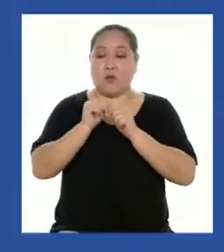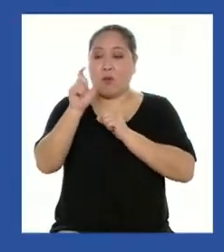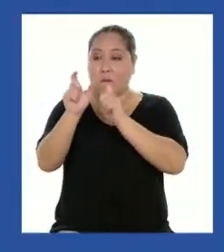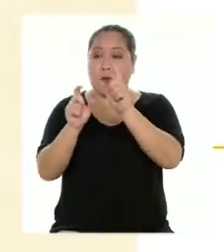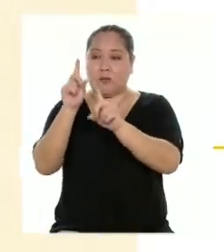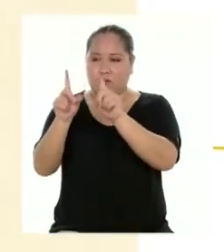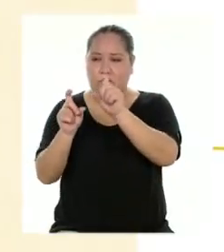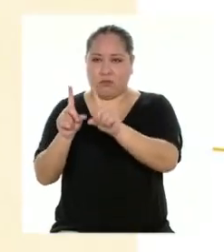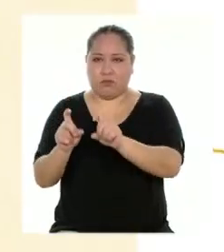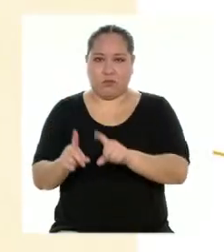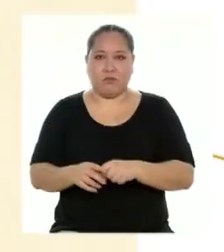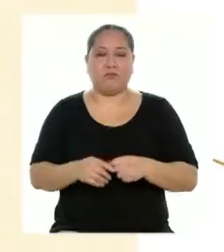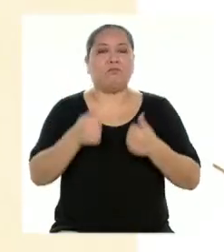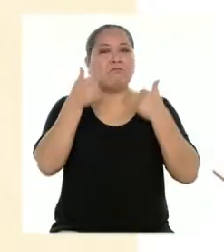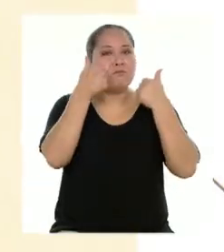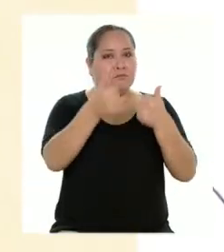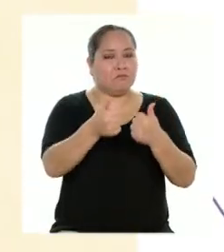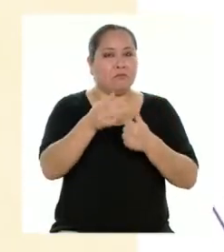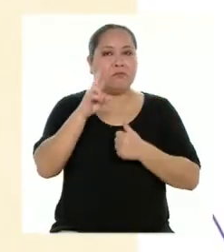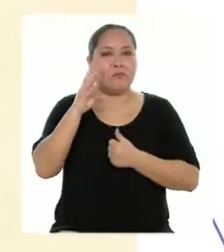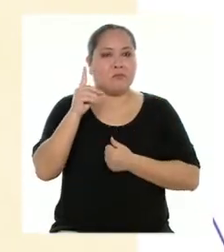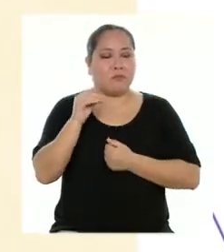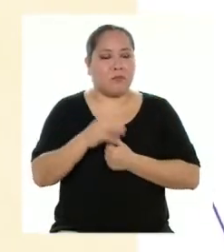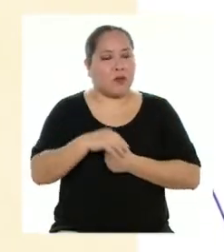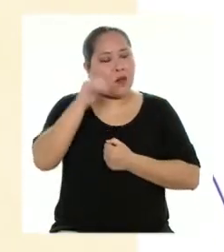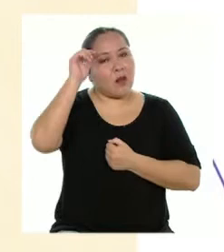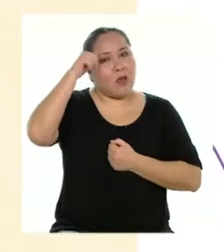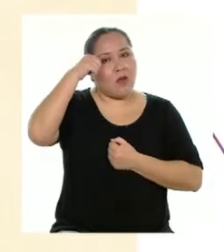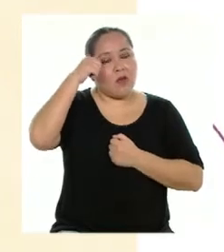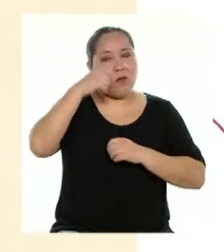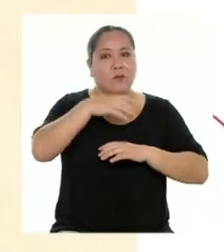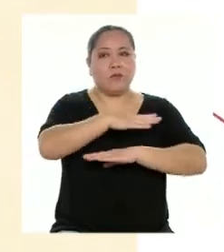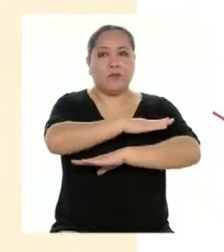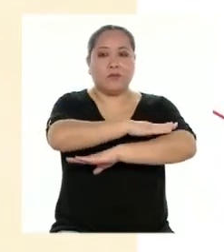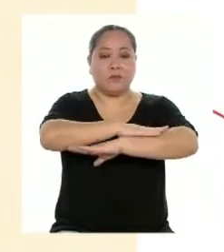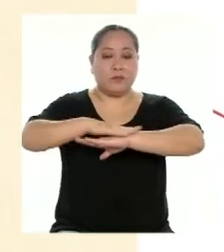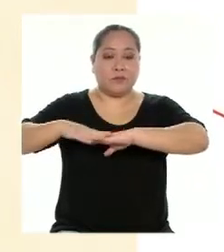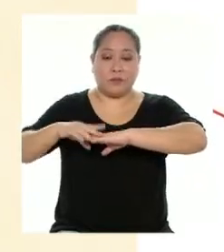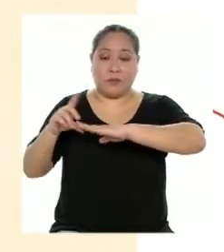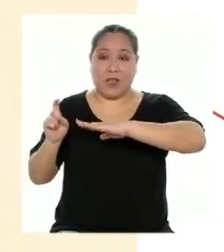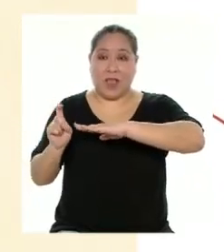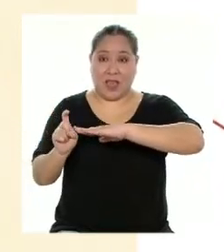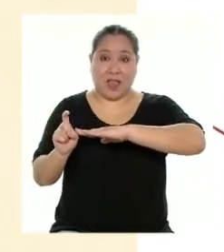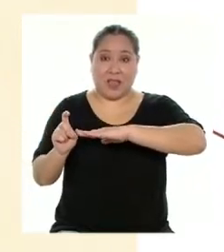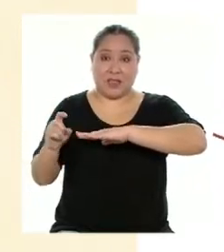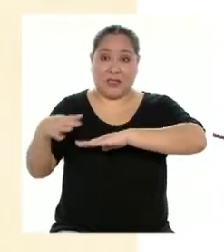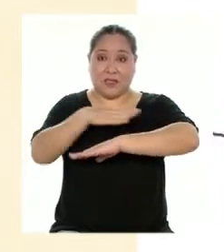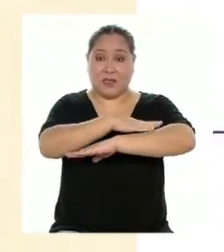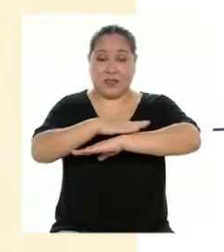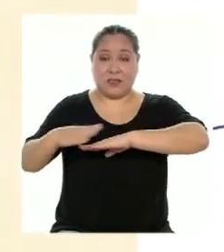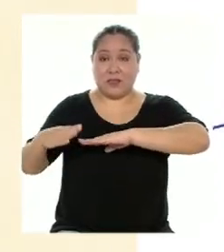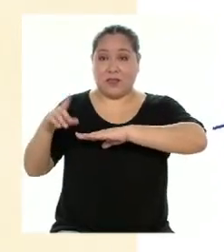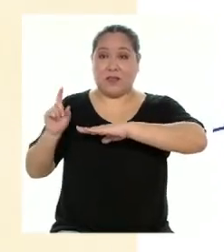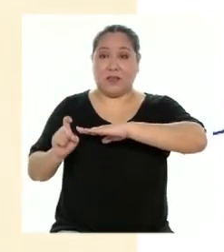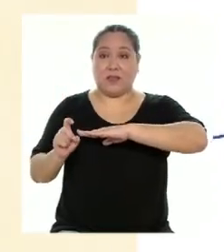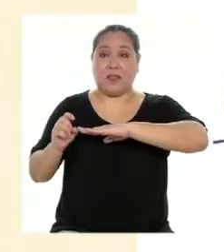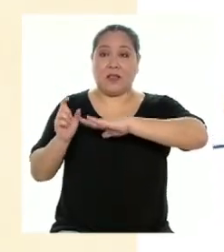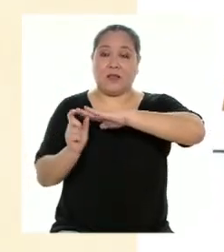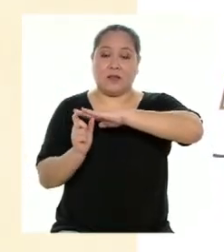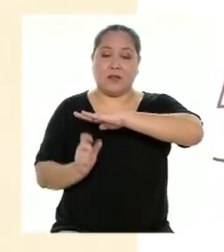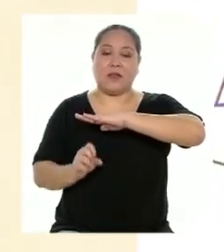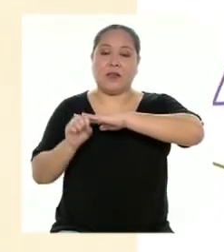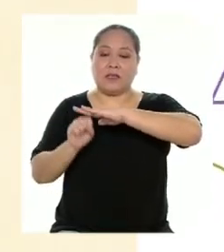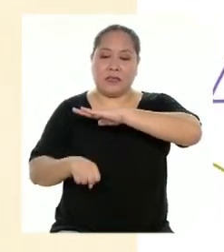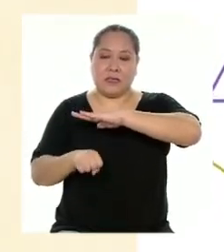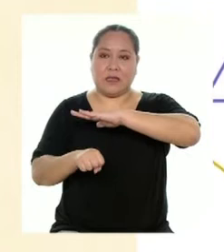encuestados. Bien, Rodrigo, recordemos que en el eje de las abscisas, o eje X, o eje horizontal, van las categorías